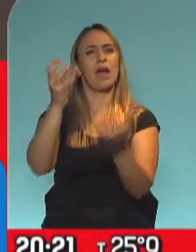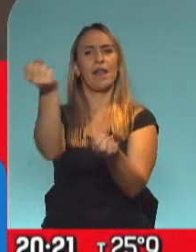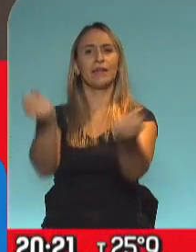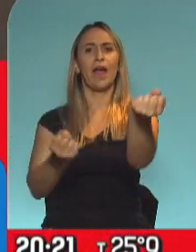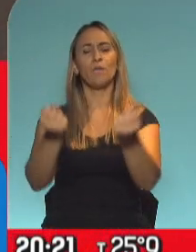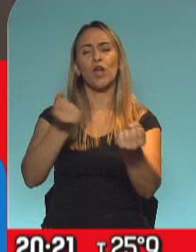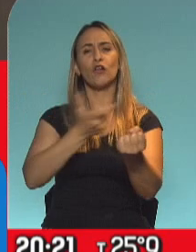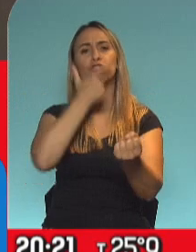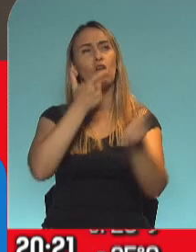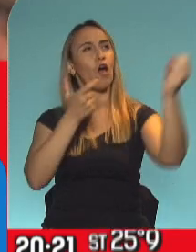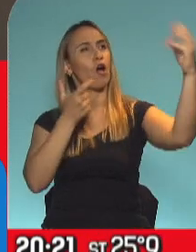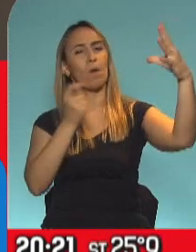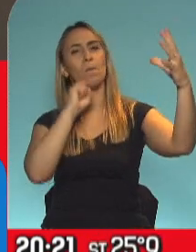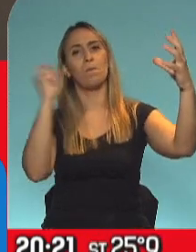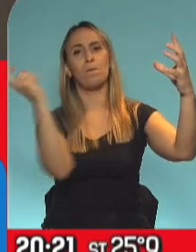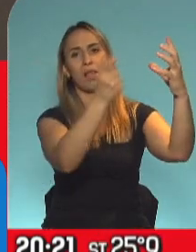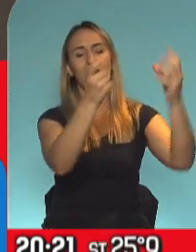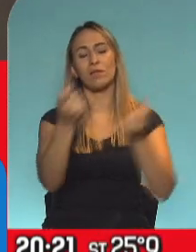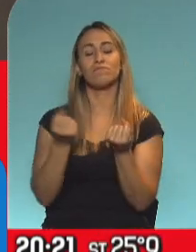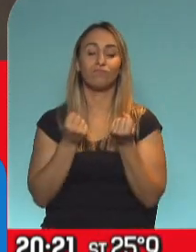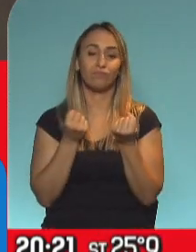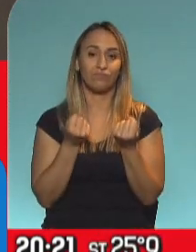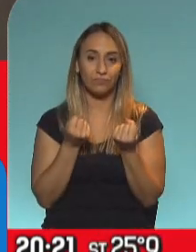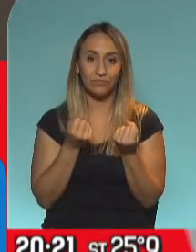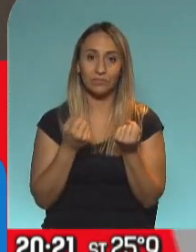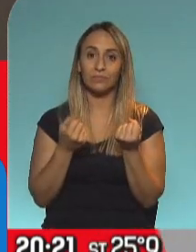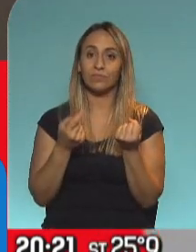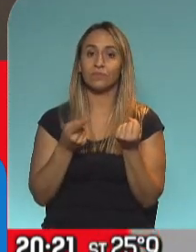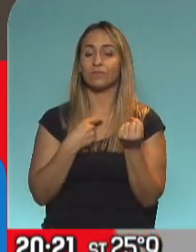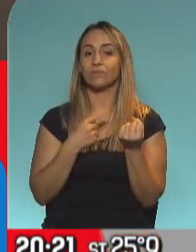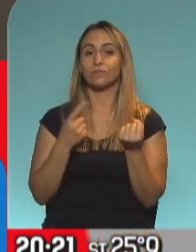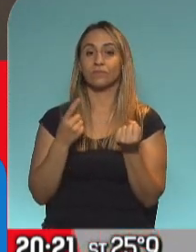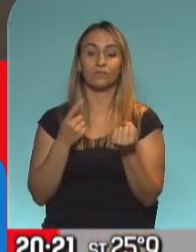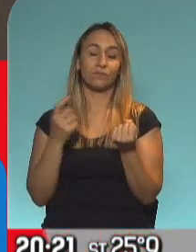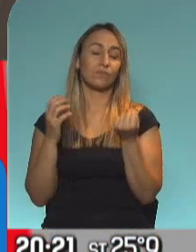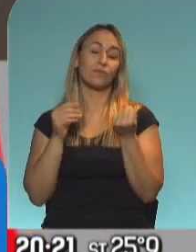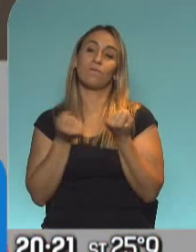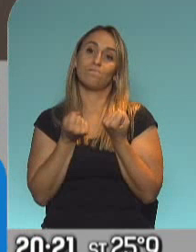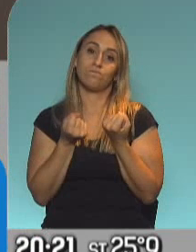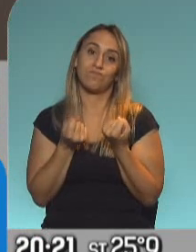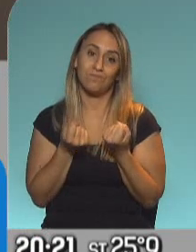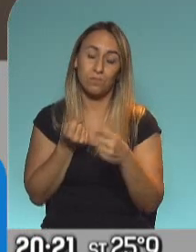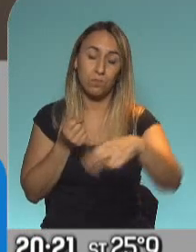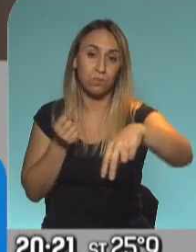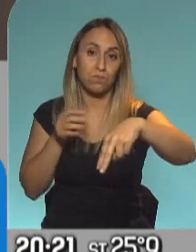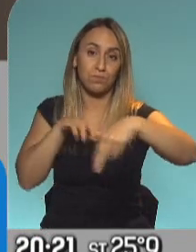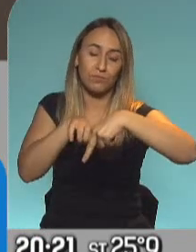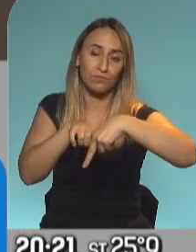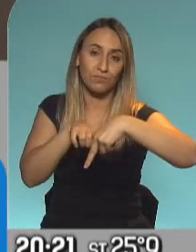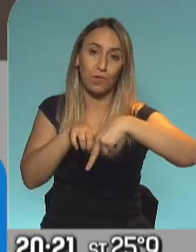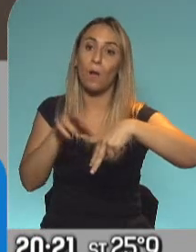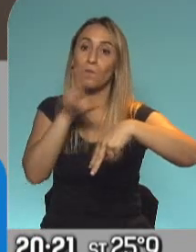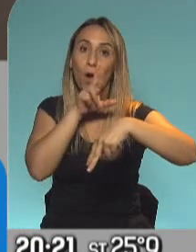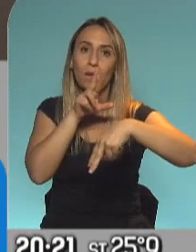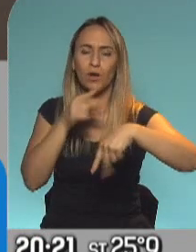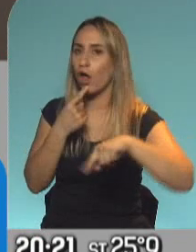rojo y en tal estado se topa, ese es el verbo que él aplica, se topa con la mujer, o sea, con Débora Agosti, no, del nene no dice